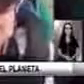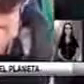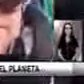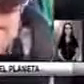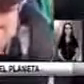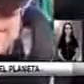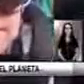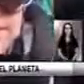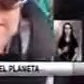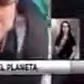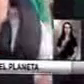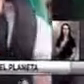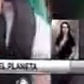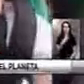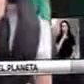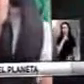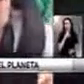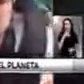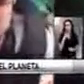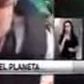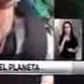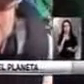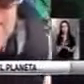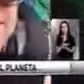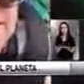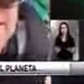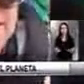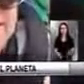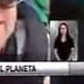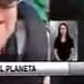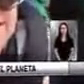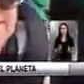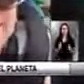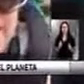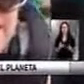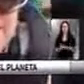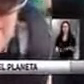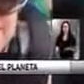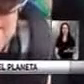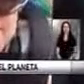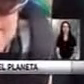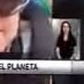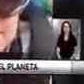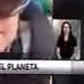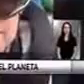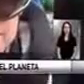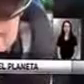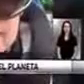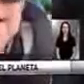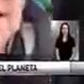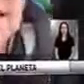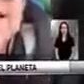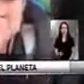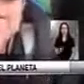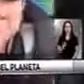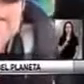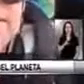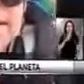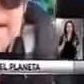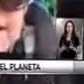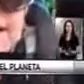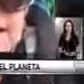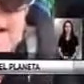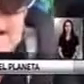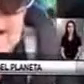Bueno, yo no sé cómo va esto. Aquí vamos, ladies and gentlemen, let's see what happens. Ziplining, the longest ziplining in the world. En Puerto